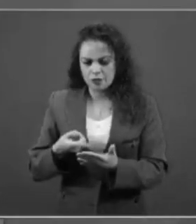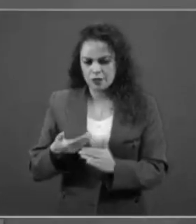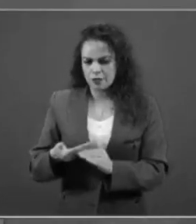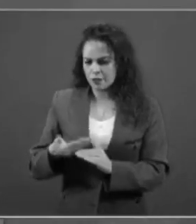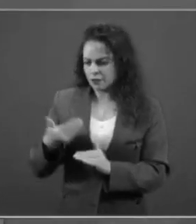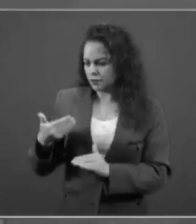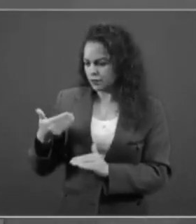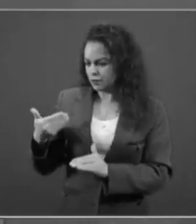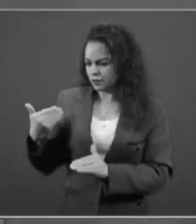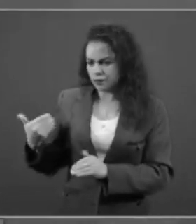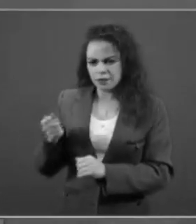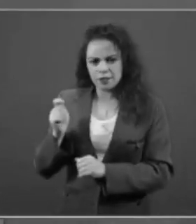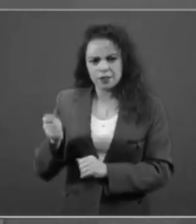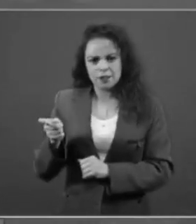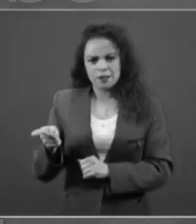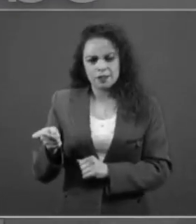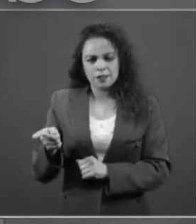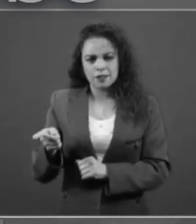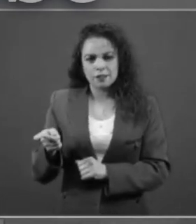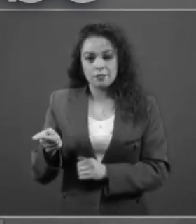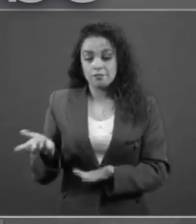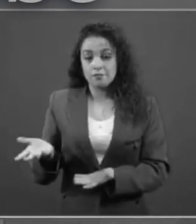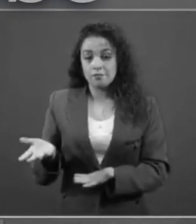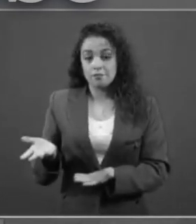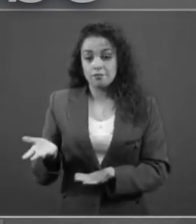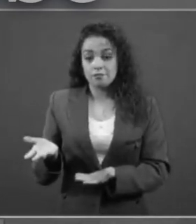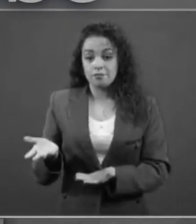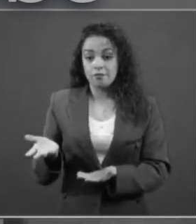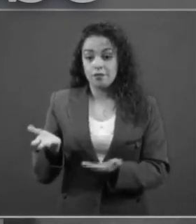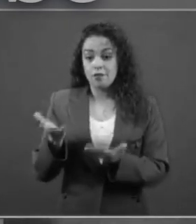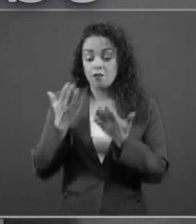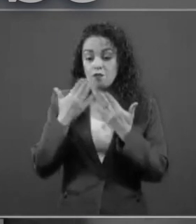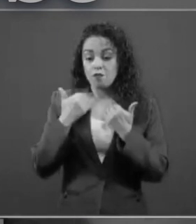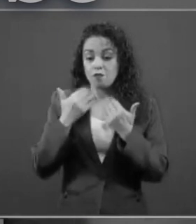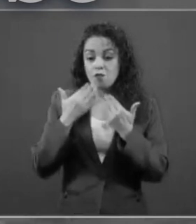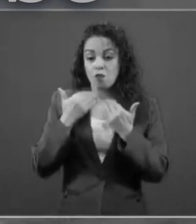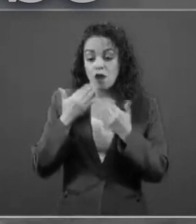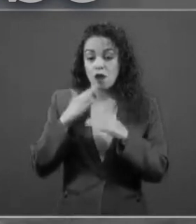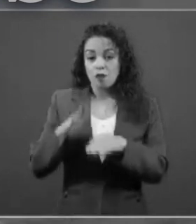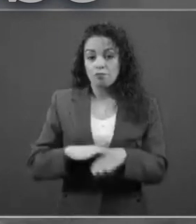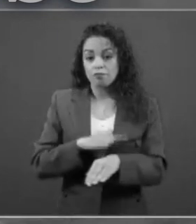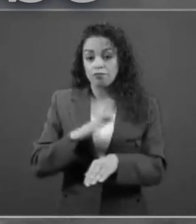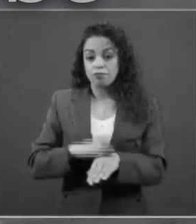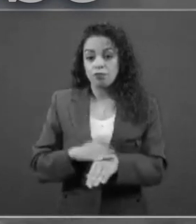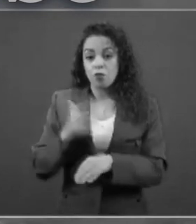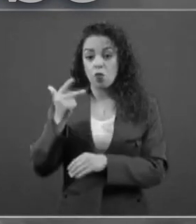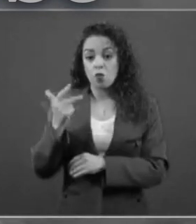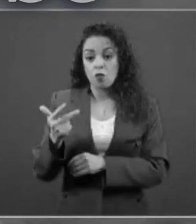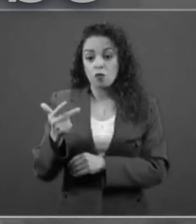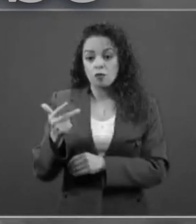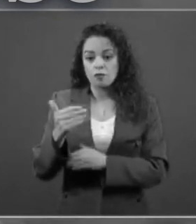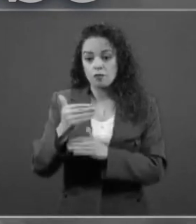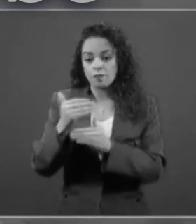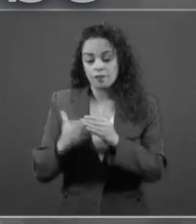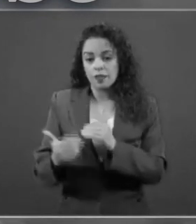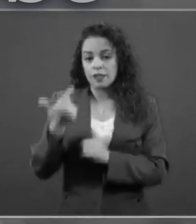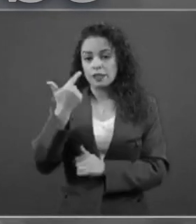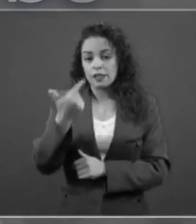y no tenía yo de promedio 8, sino 7.8,